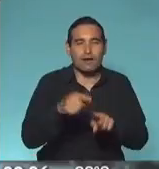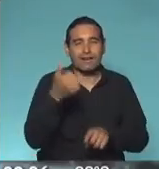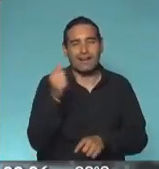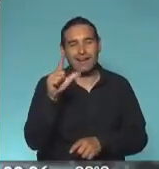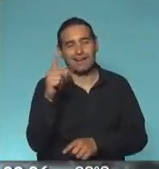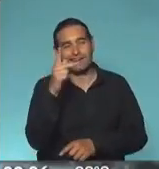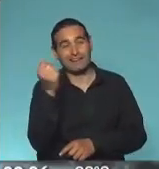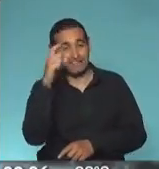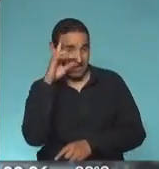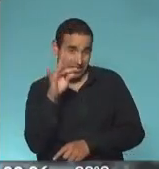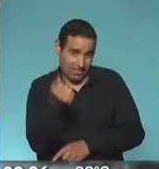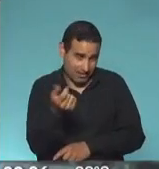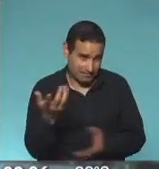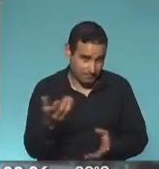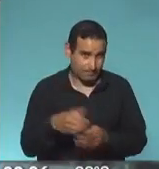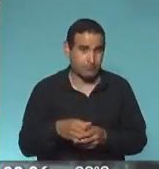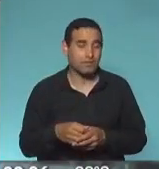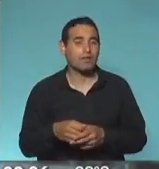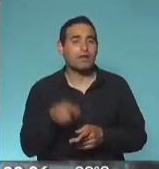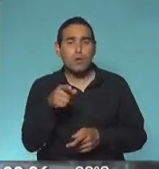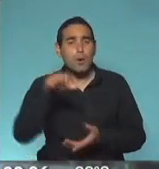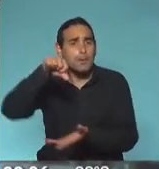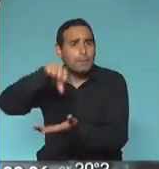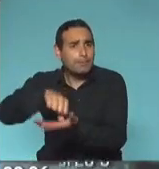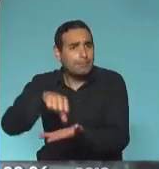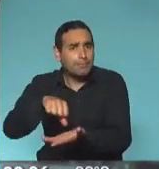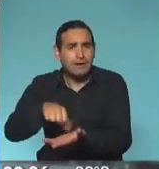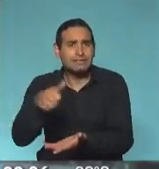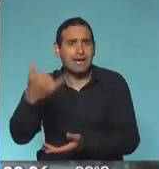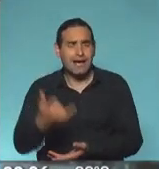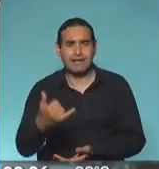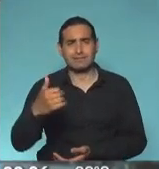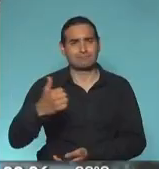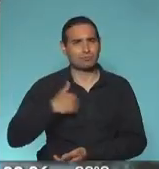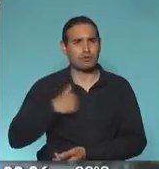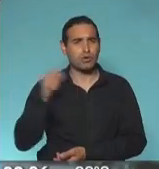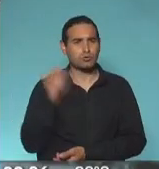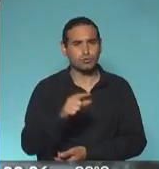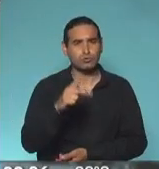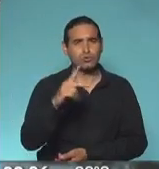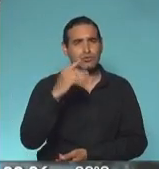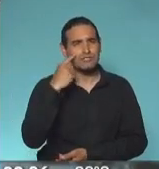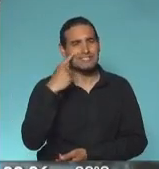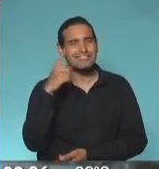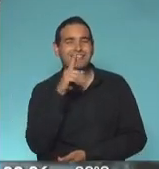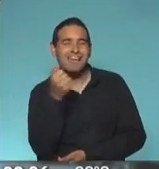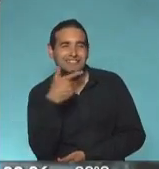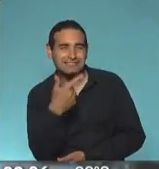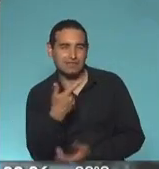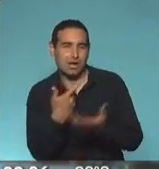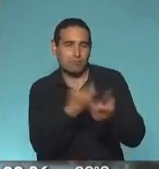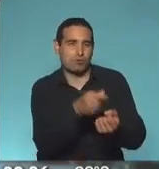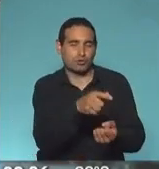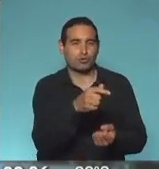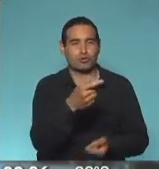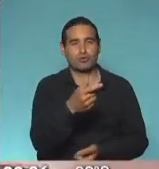nacido de Irak, no ha nacido de Siria, y es un país completamente penetrado por las milicias chiitas pro-iraníes. Es decir, cualquier intento de declarar una independencia